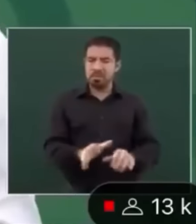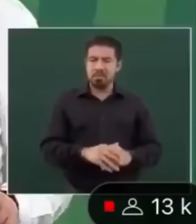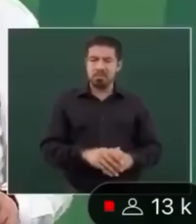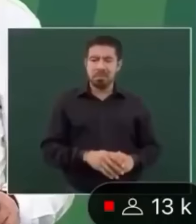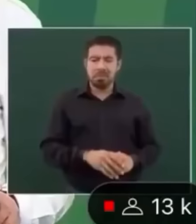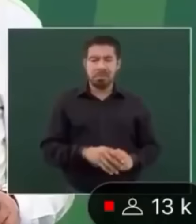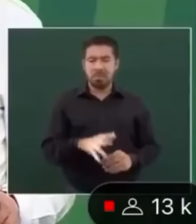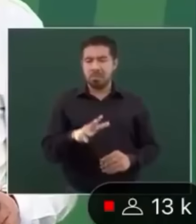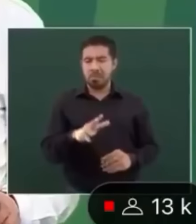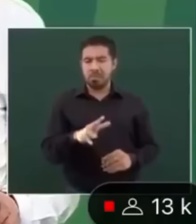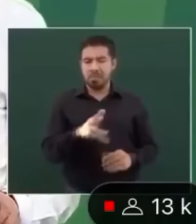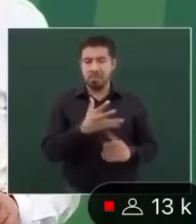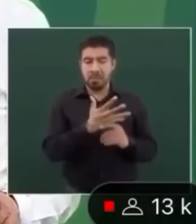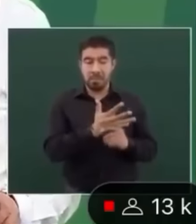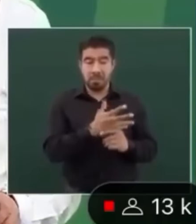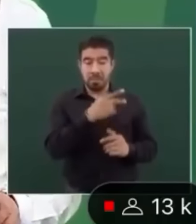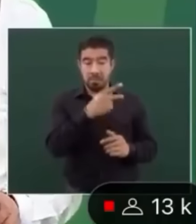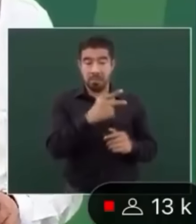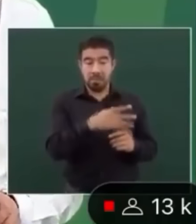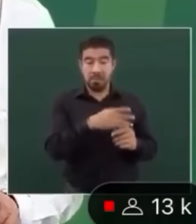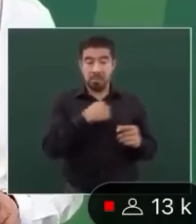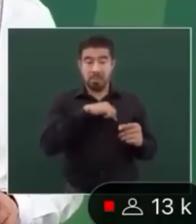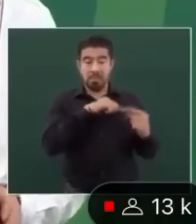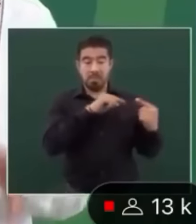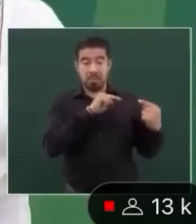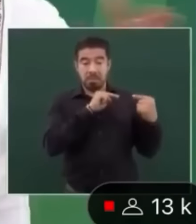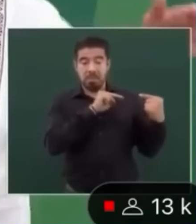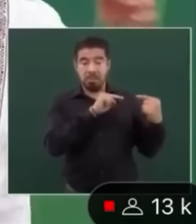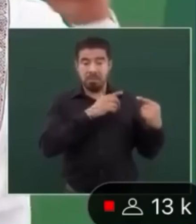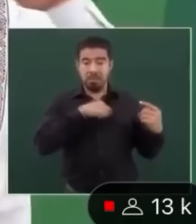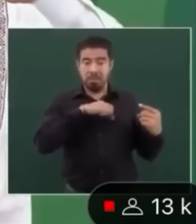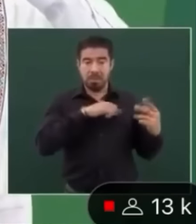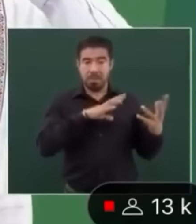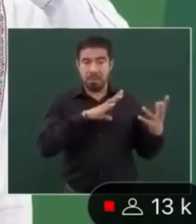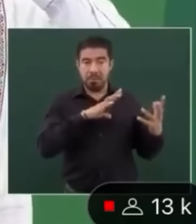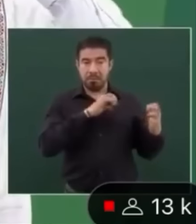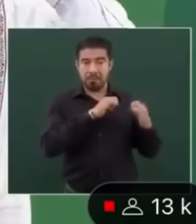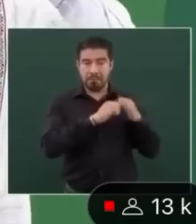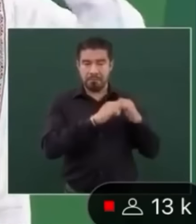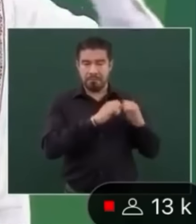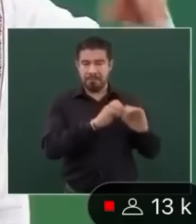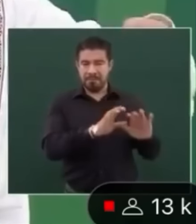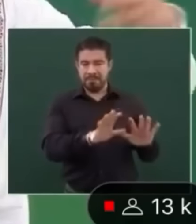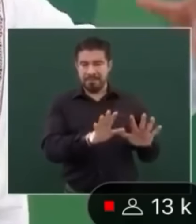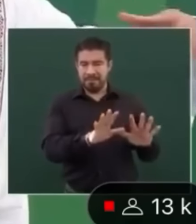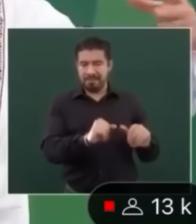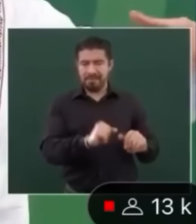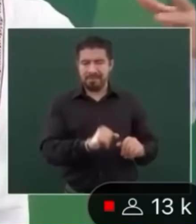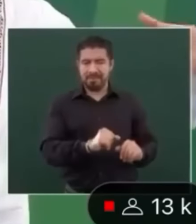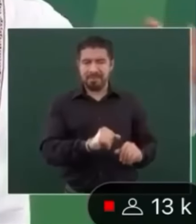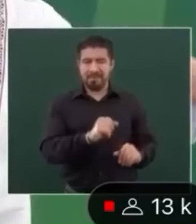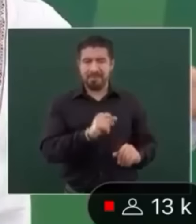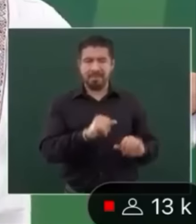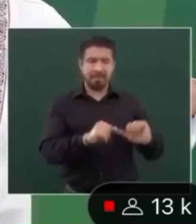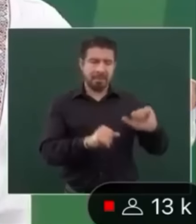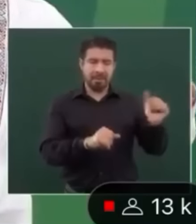que son opositores a nosotros, sino hay otras manifestaciones en donde han